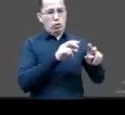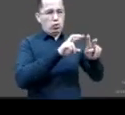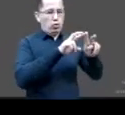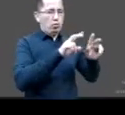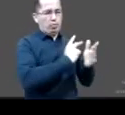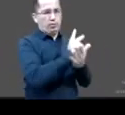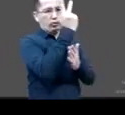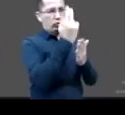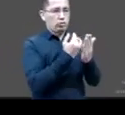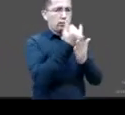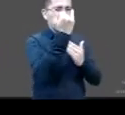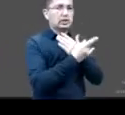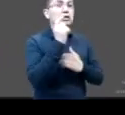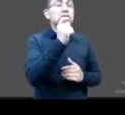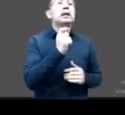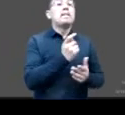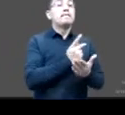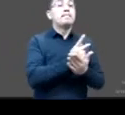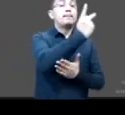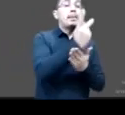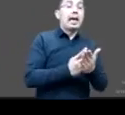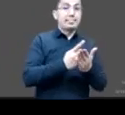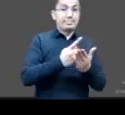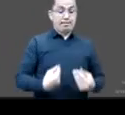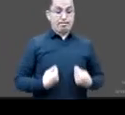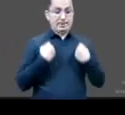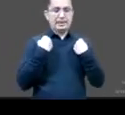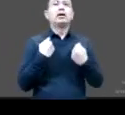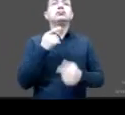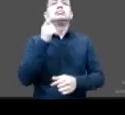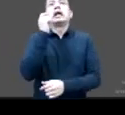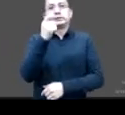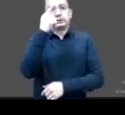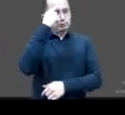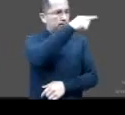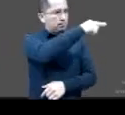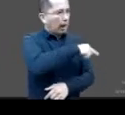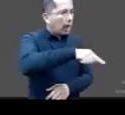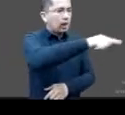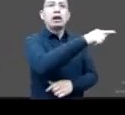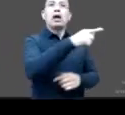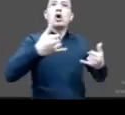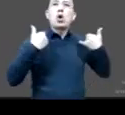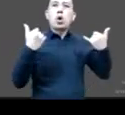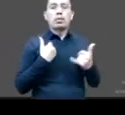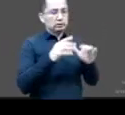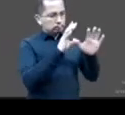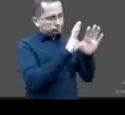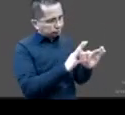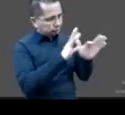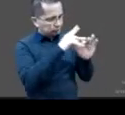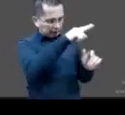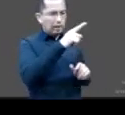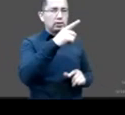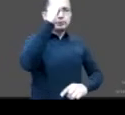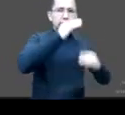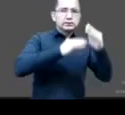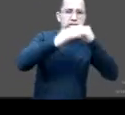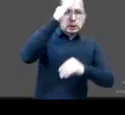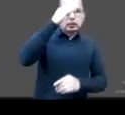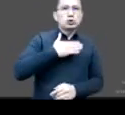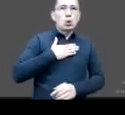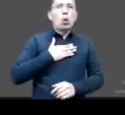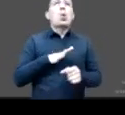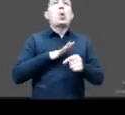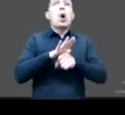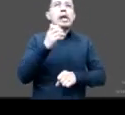dar este acompañamiento a los jóvenes en su discernimiento de vocación o profesión para que esos talentos esas habilidades que cada uno